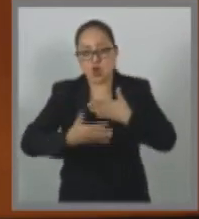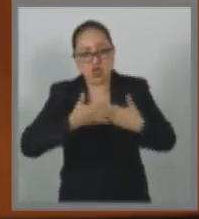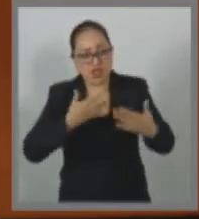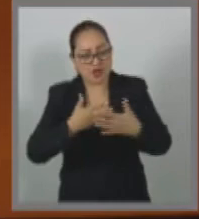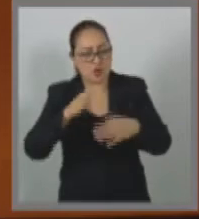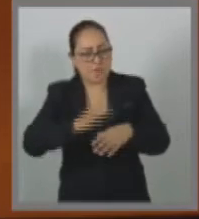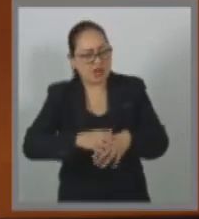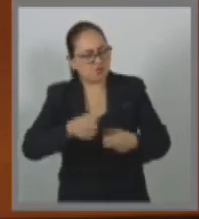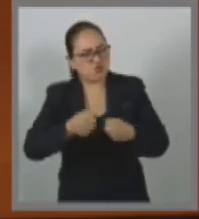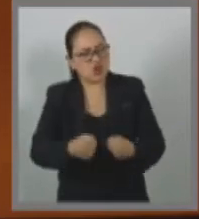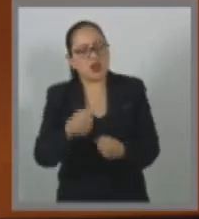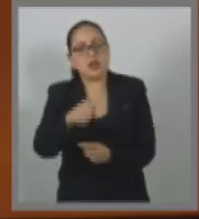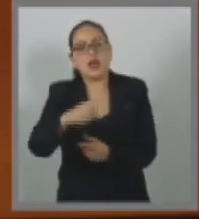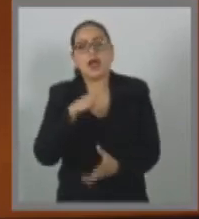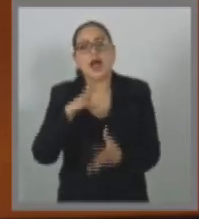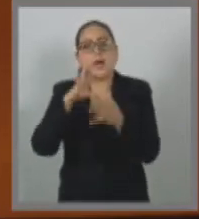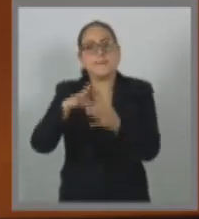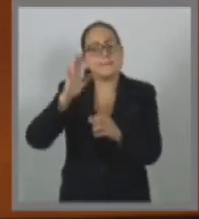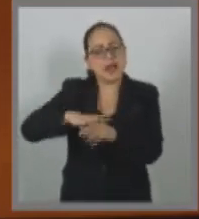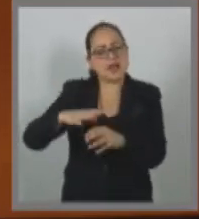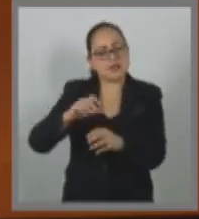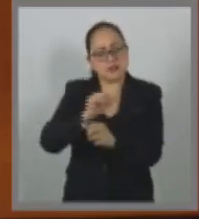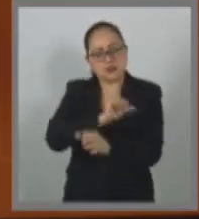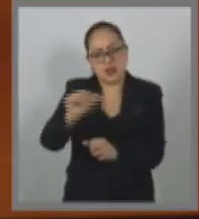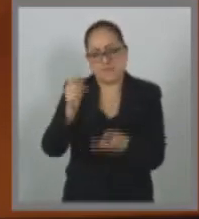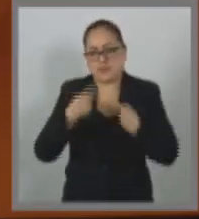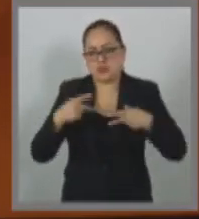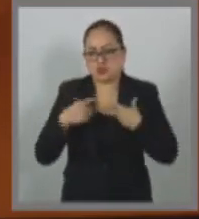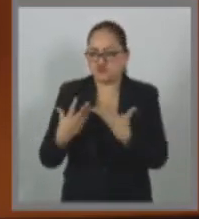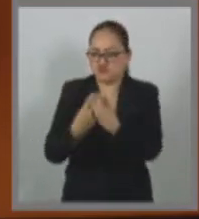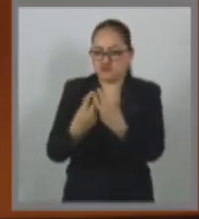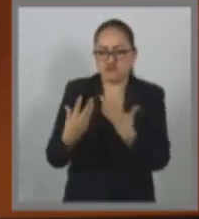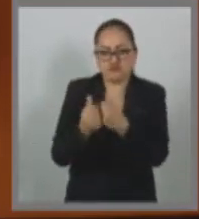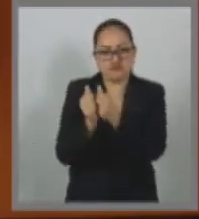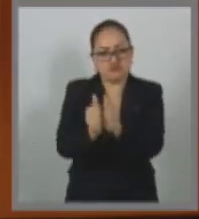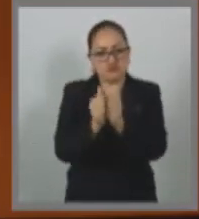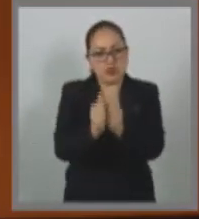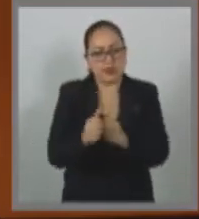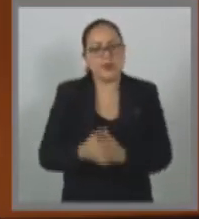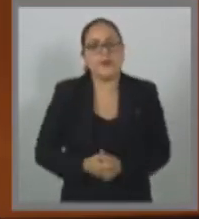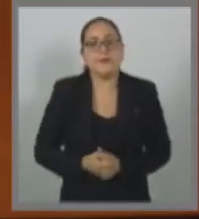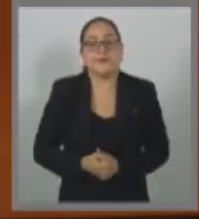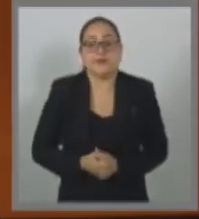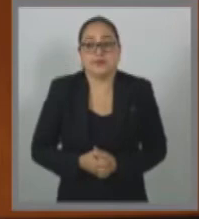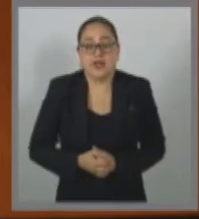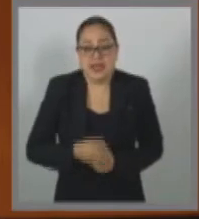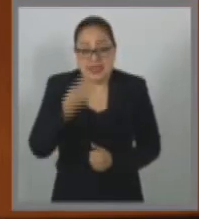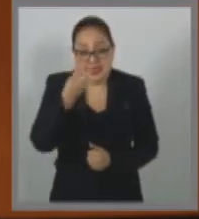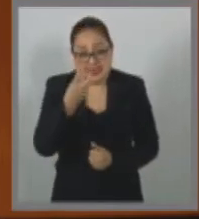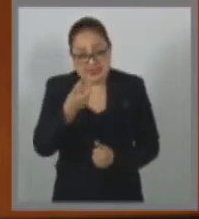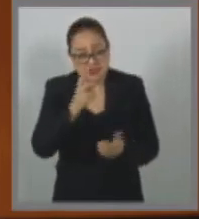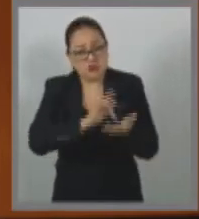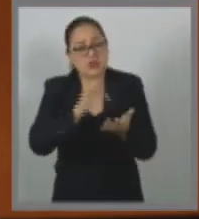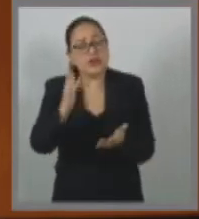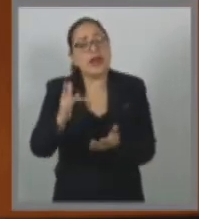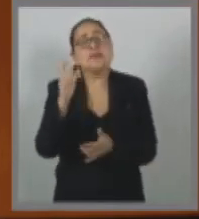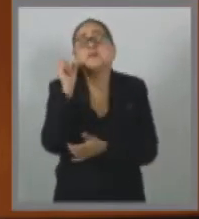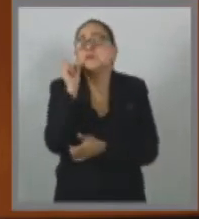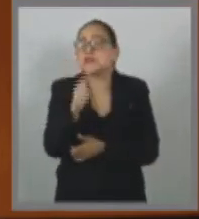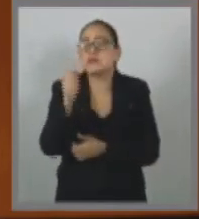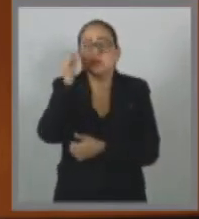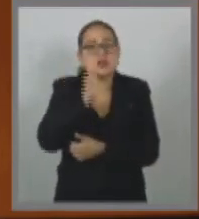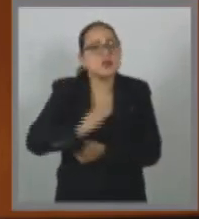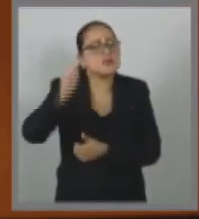sólido y sobre todo más cercano a la gente. Lo anterior no hubiera sido posible sin el apoyo